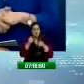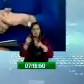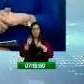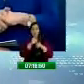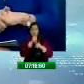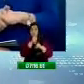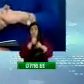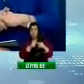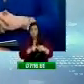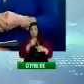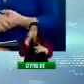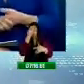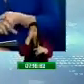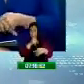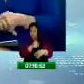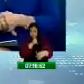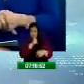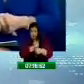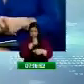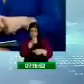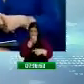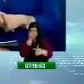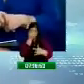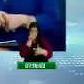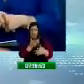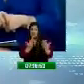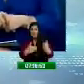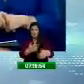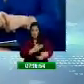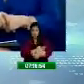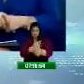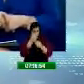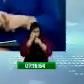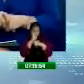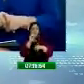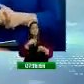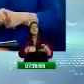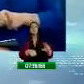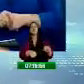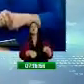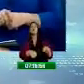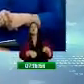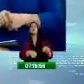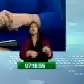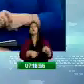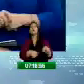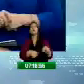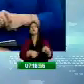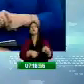estaban contagiados. ¿Se ha hecho usted la prueba? ¿Le ha dado resultado positivo o no?